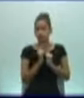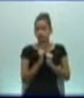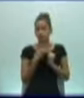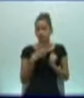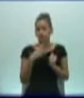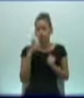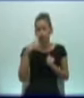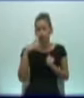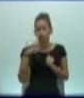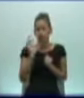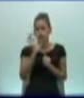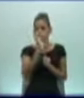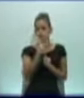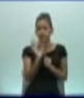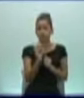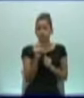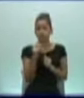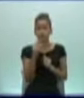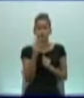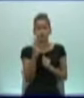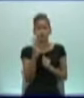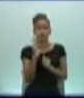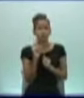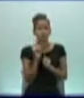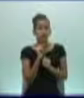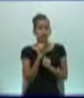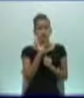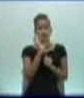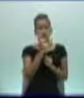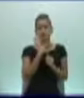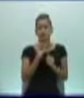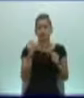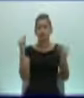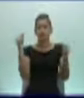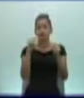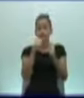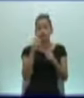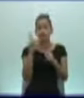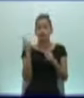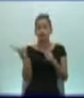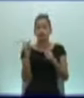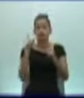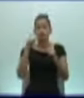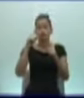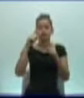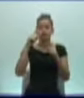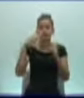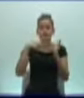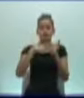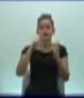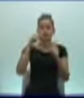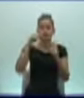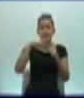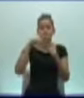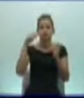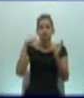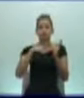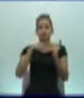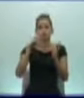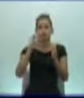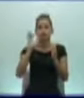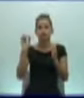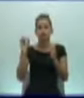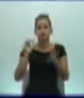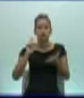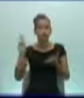ciento, por lo tanto decimos que es el por ciento es igual a parte entre todo por 100. Copien de nuevo esta tabla, por